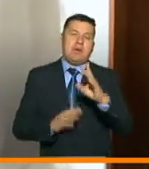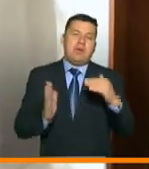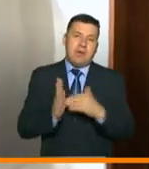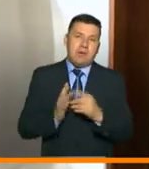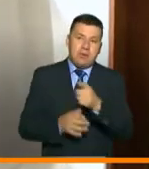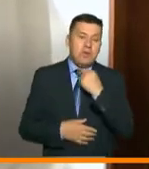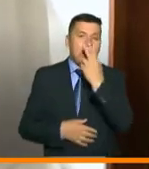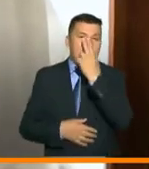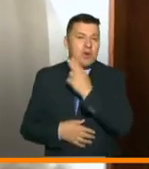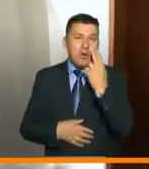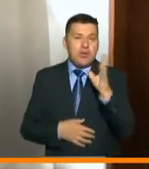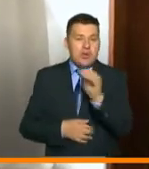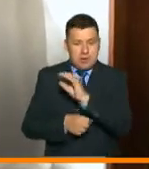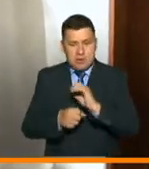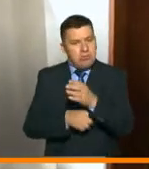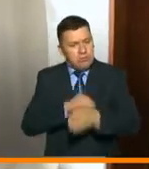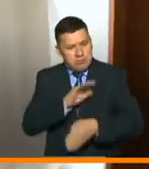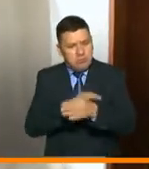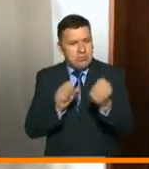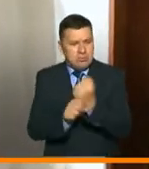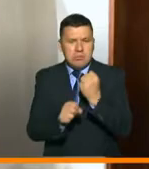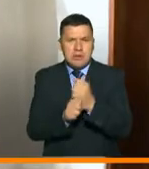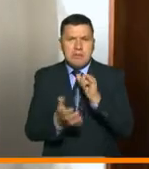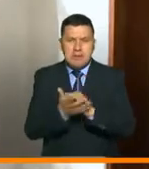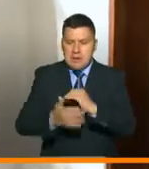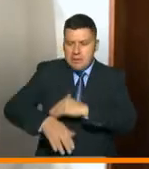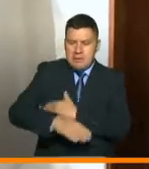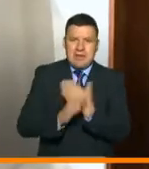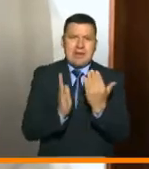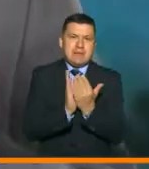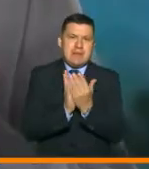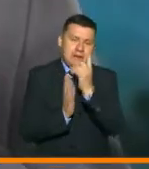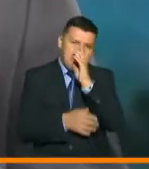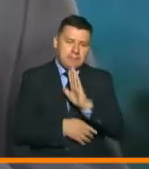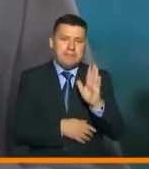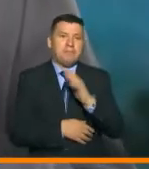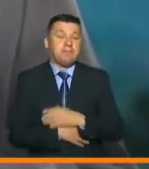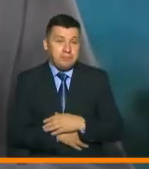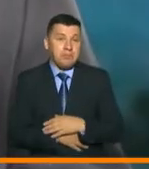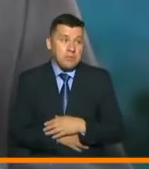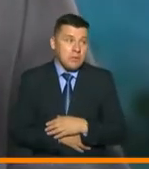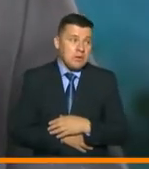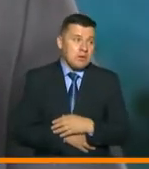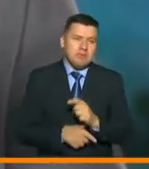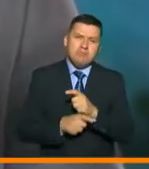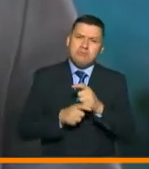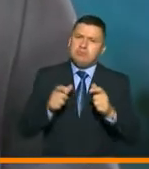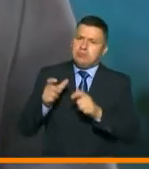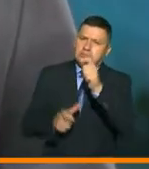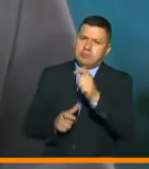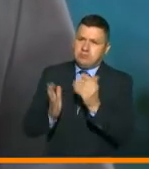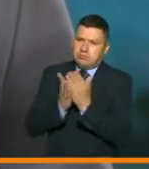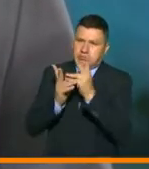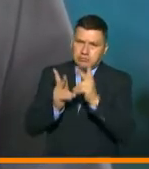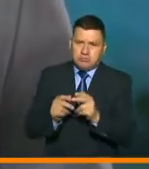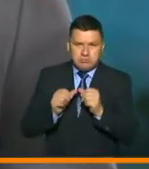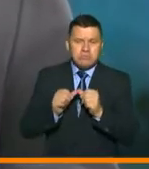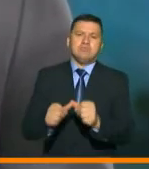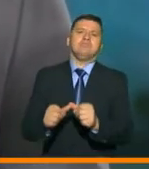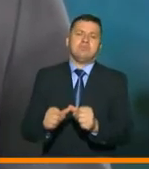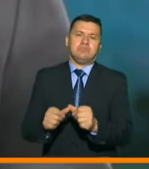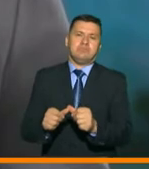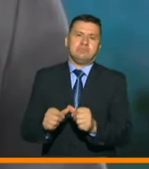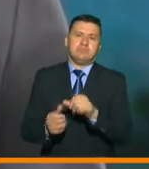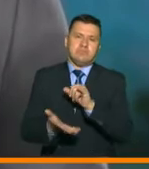un compromiso de ciudad seguir trabajando con el Ministerio de Educación Nacional para que la inmensa mayoría de nuestros estudiantes mantenga